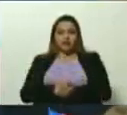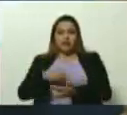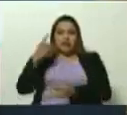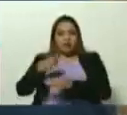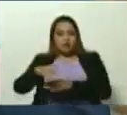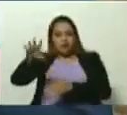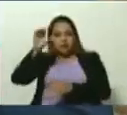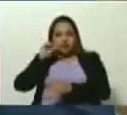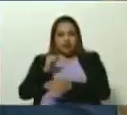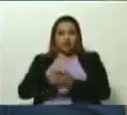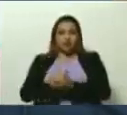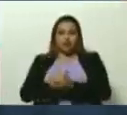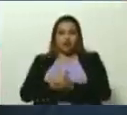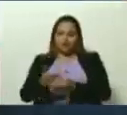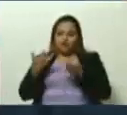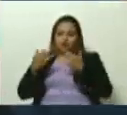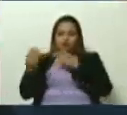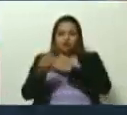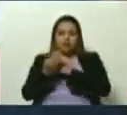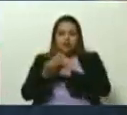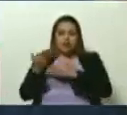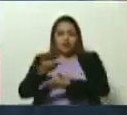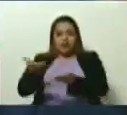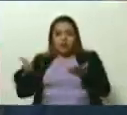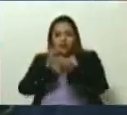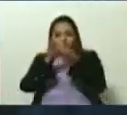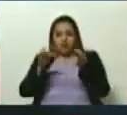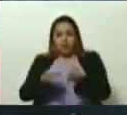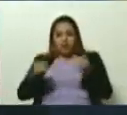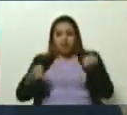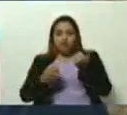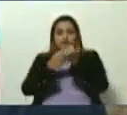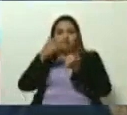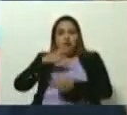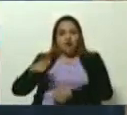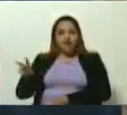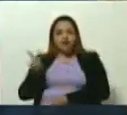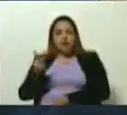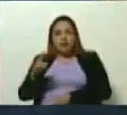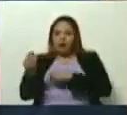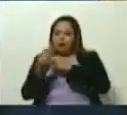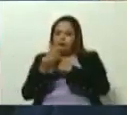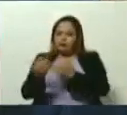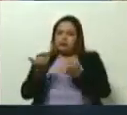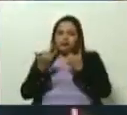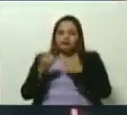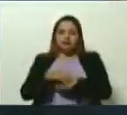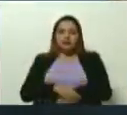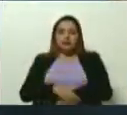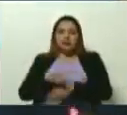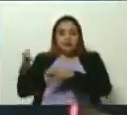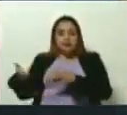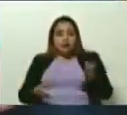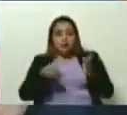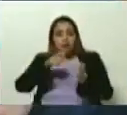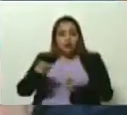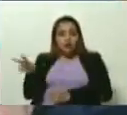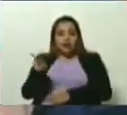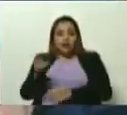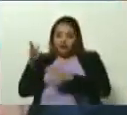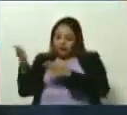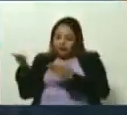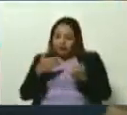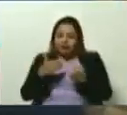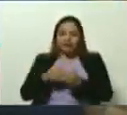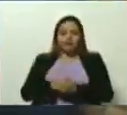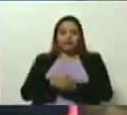a autoprotegernos, darle las herramientas al pueblo venezolano para que se proteja. Invitamos al pueblo venezolano, vengan, para que estén